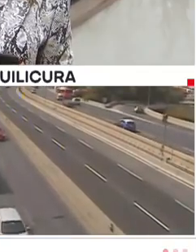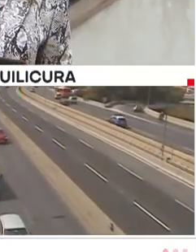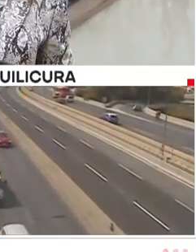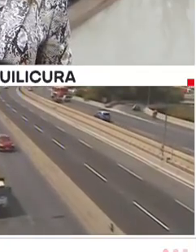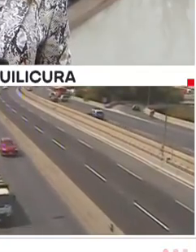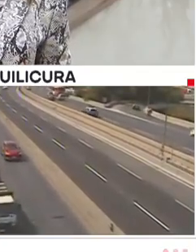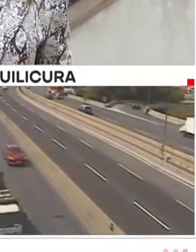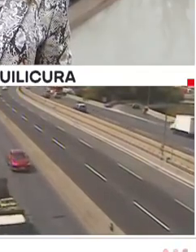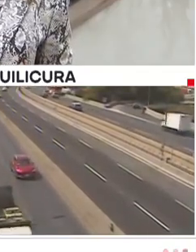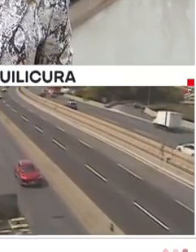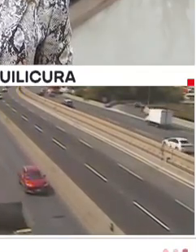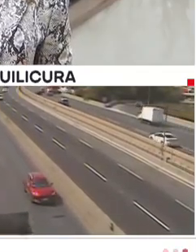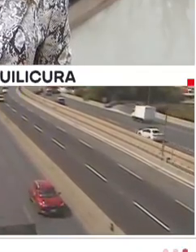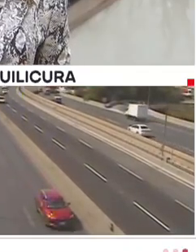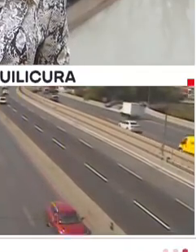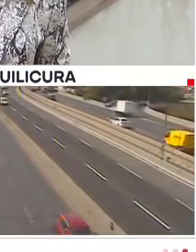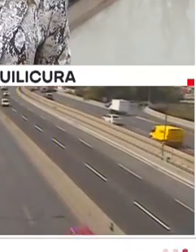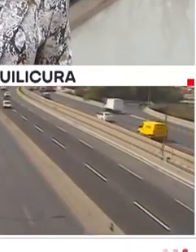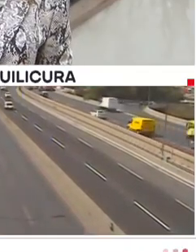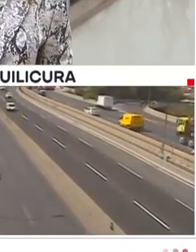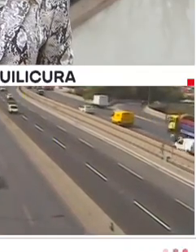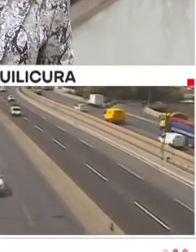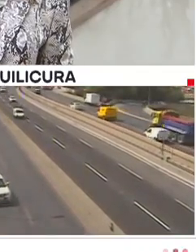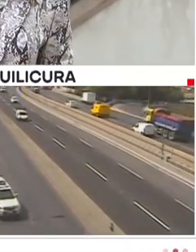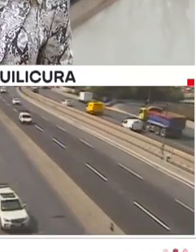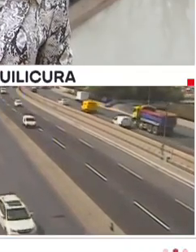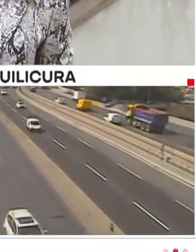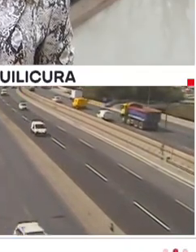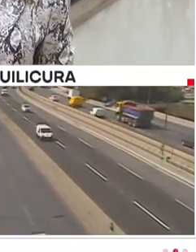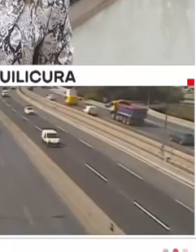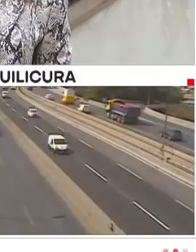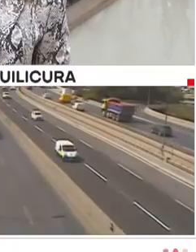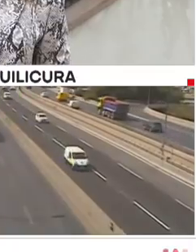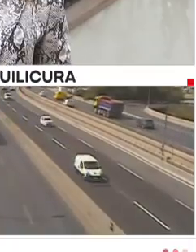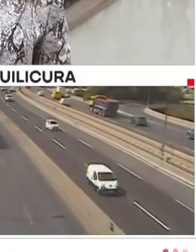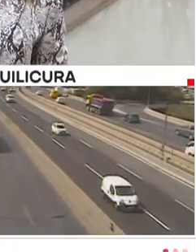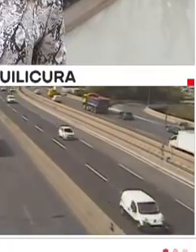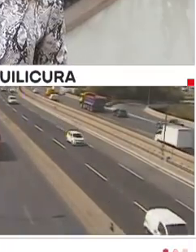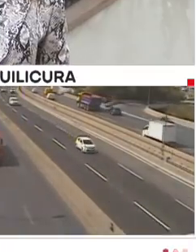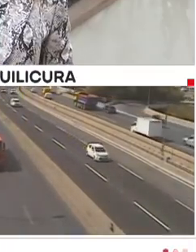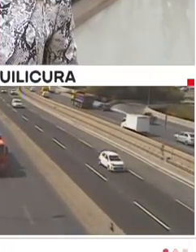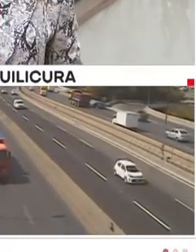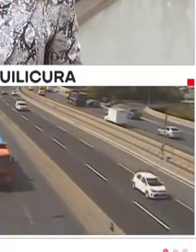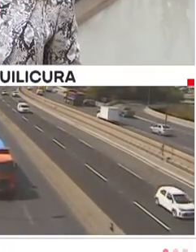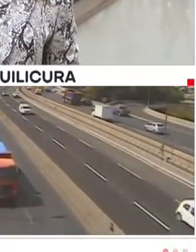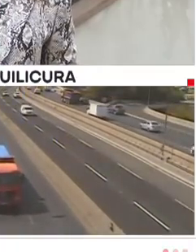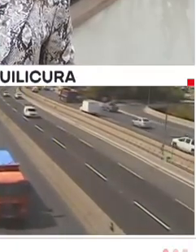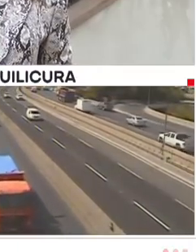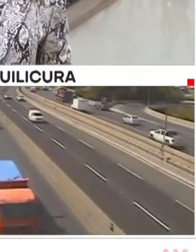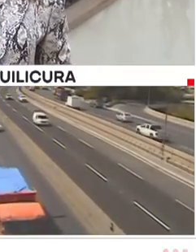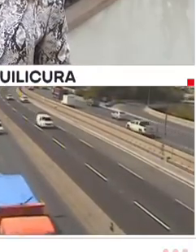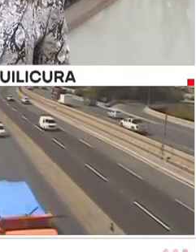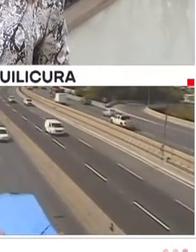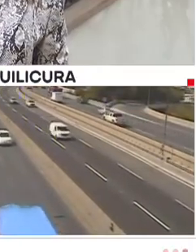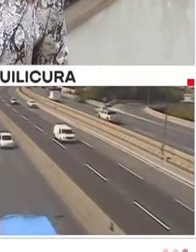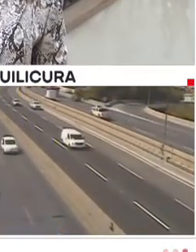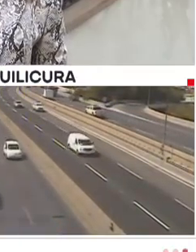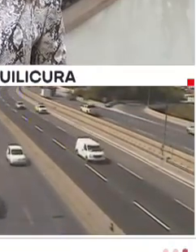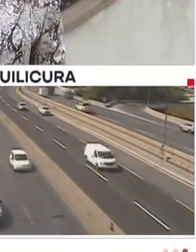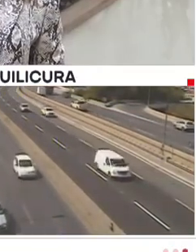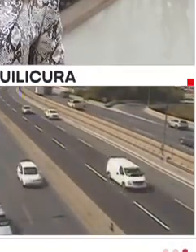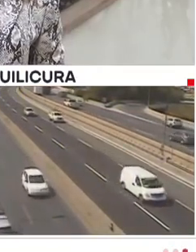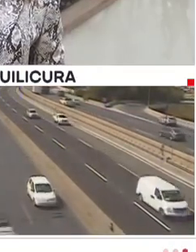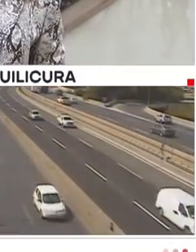64 casos de la cepa británica 45 de la cepa brasileña y que explica por lo tanto de esas mayores restricciones respecto a la